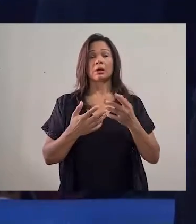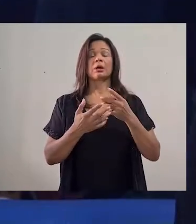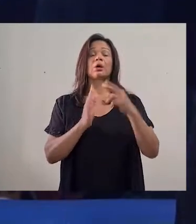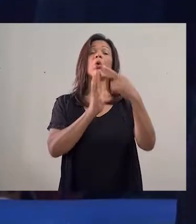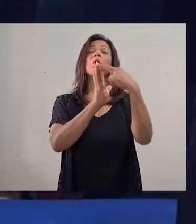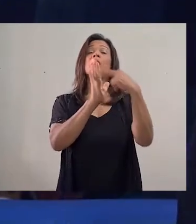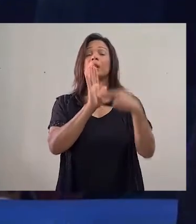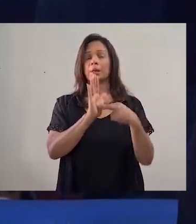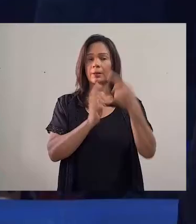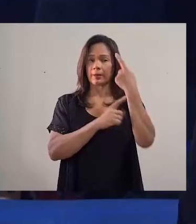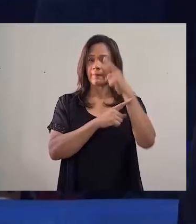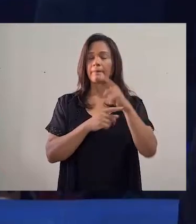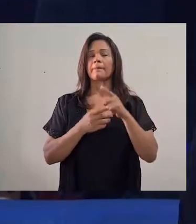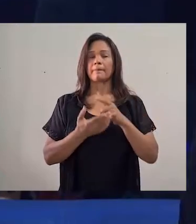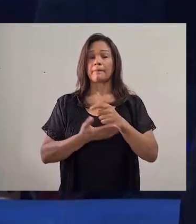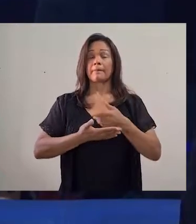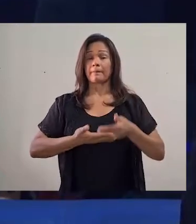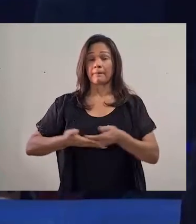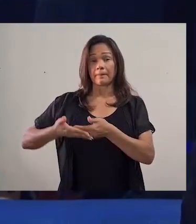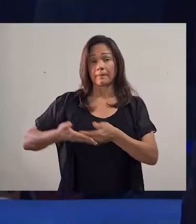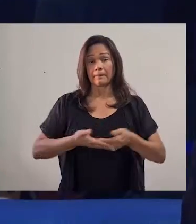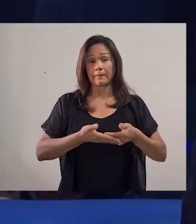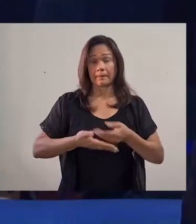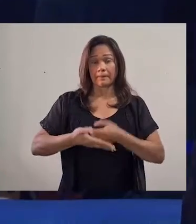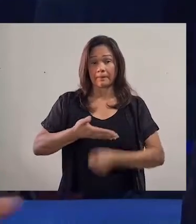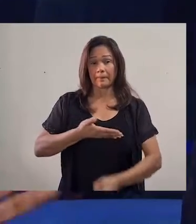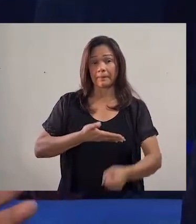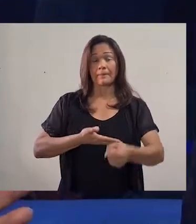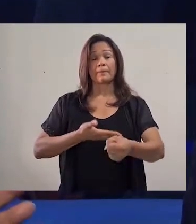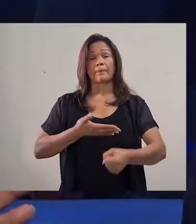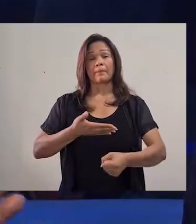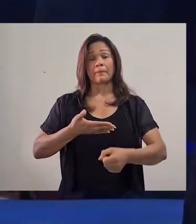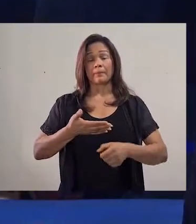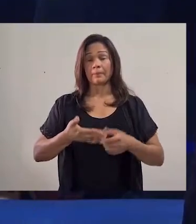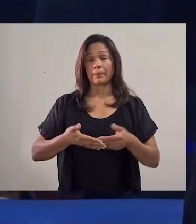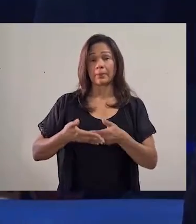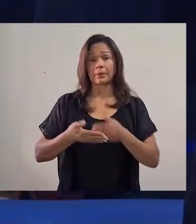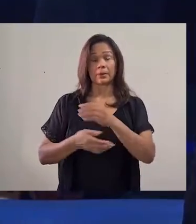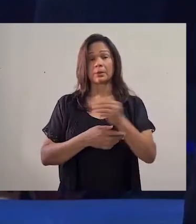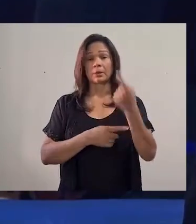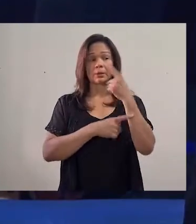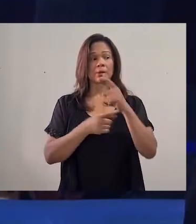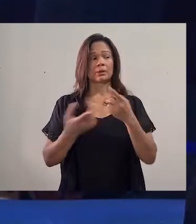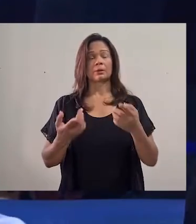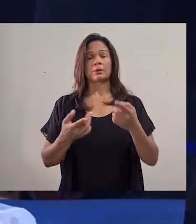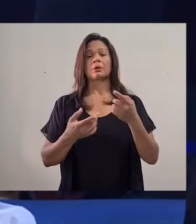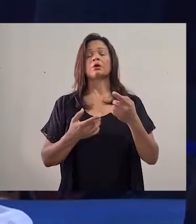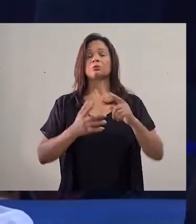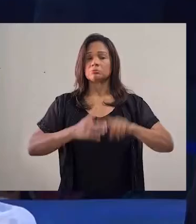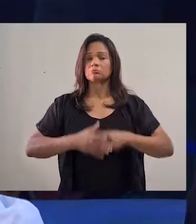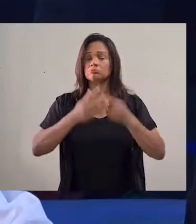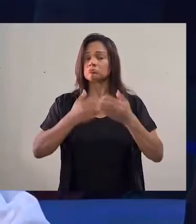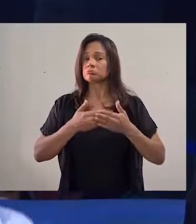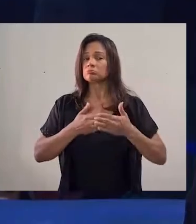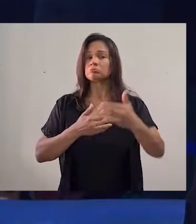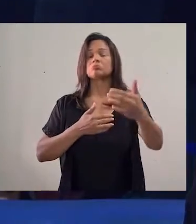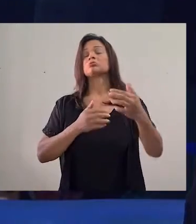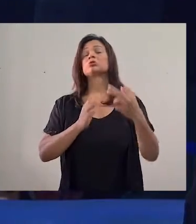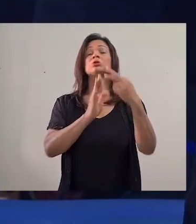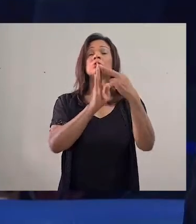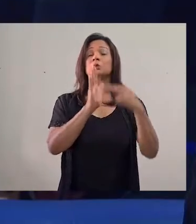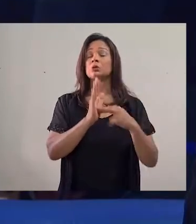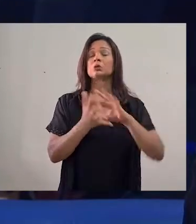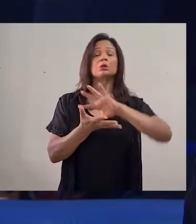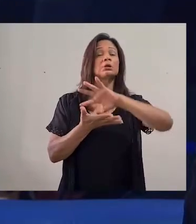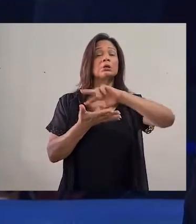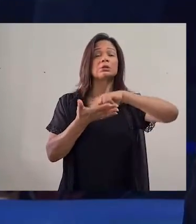el país cuenta con el protocolo para la atención a la prematuridad. Entonces, si se echa a andar